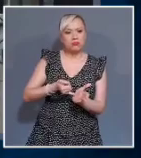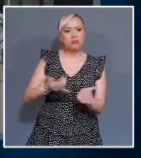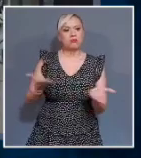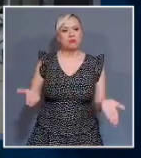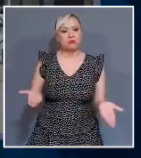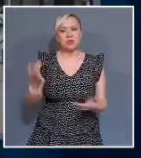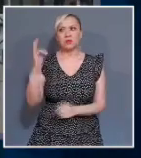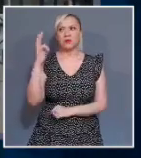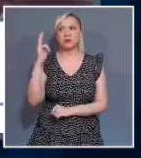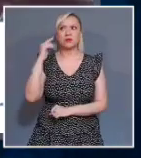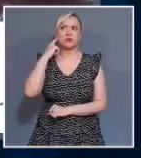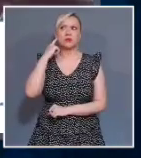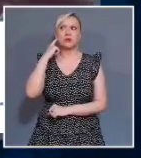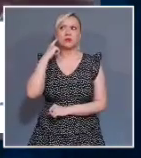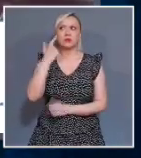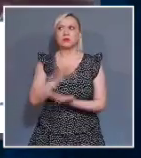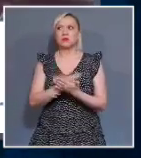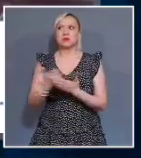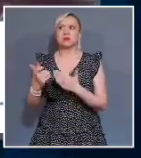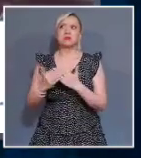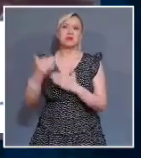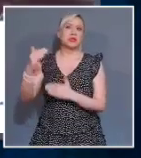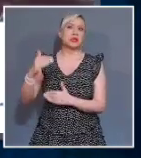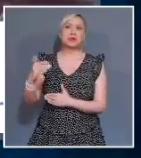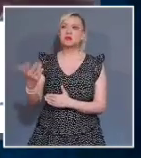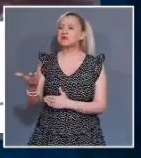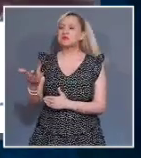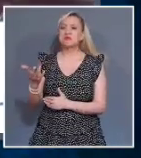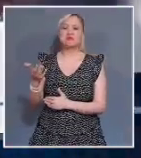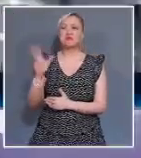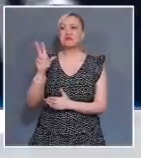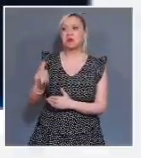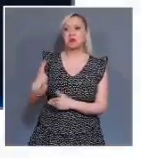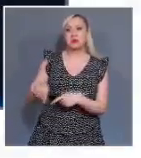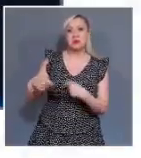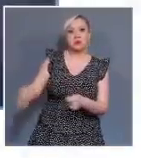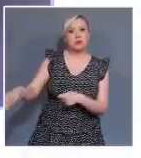en marzo del siguiente año no incluía a los empleados del aeropuerto.